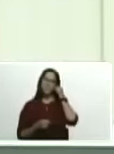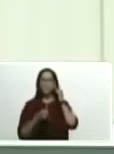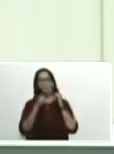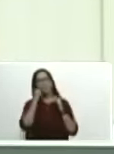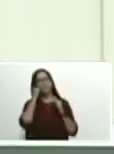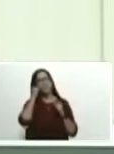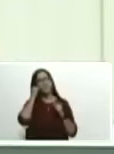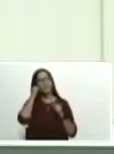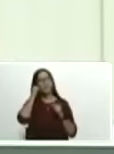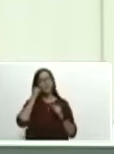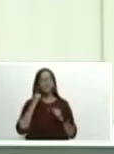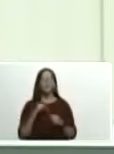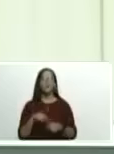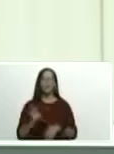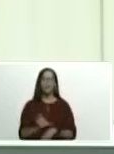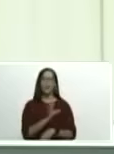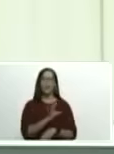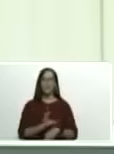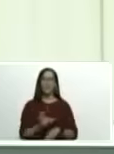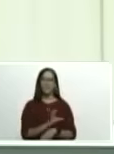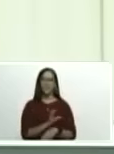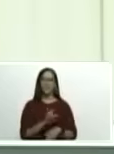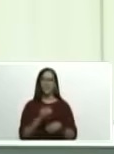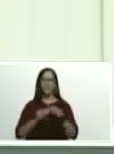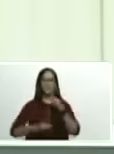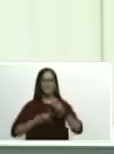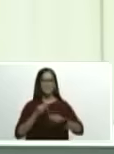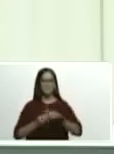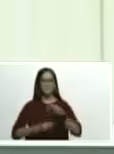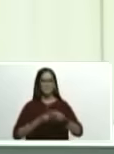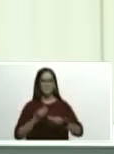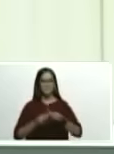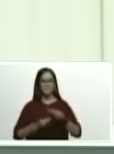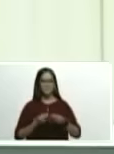una gaita que grabaron